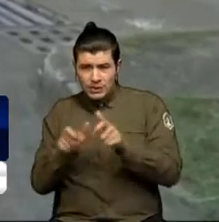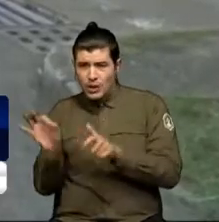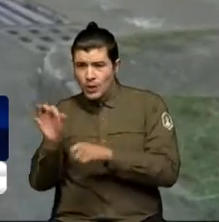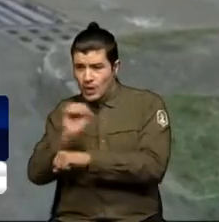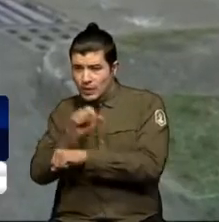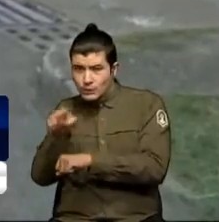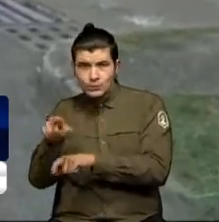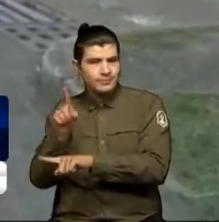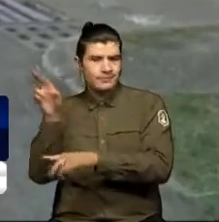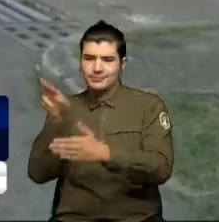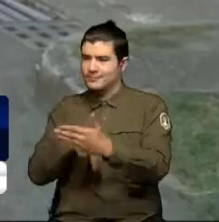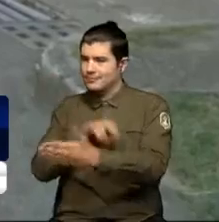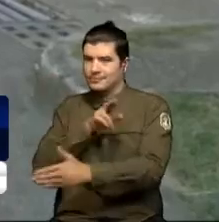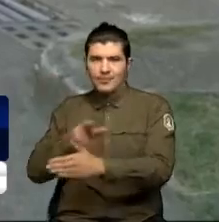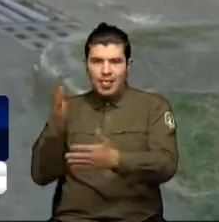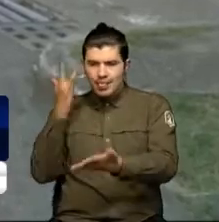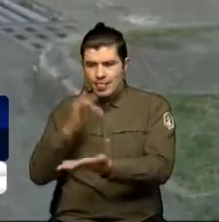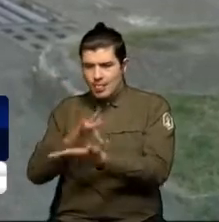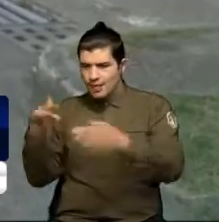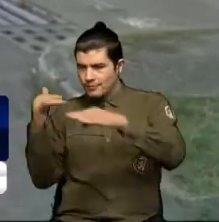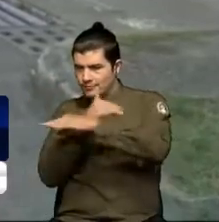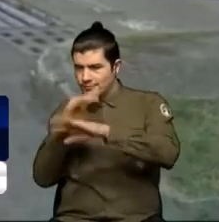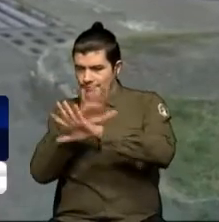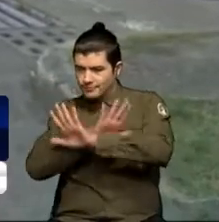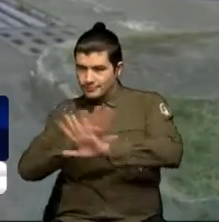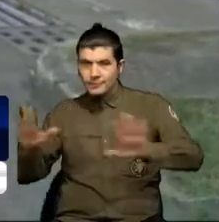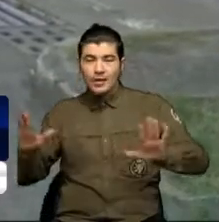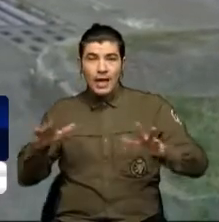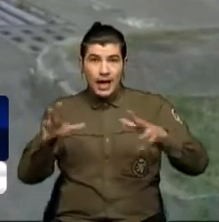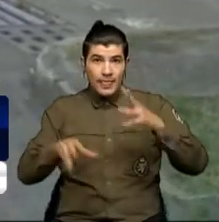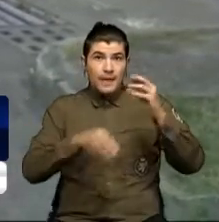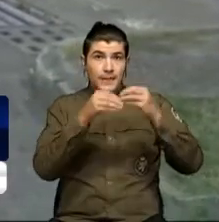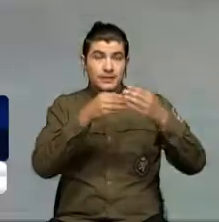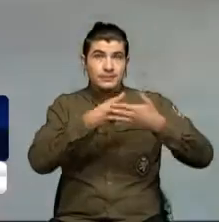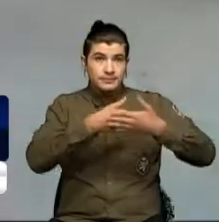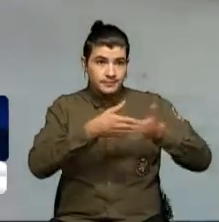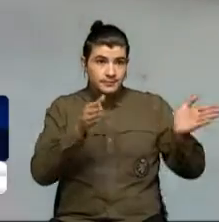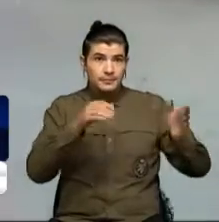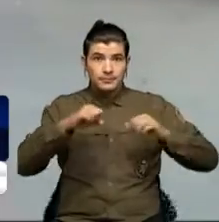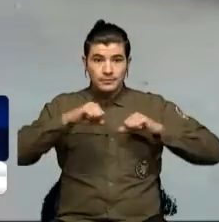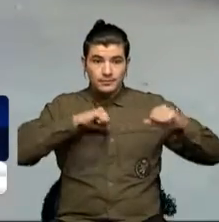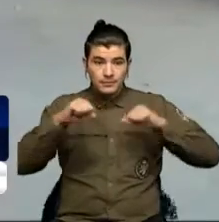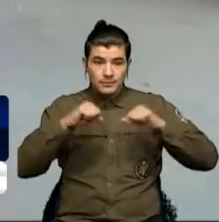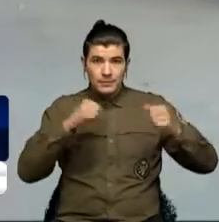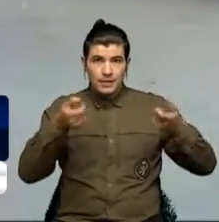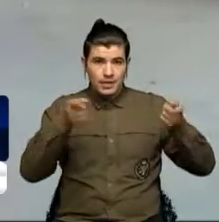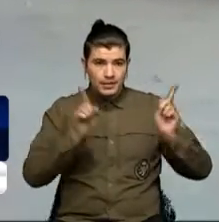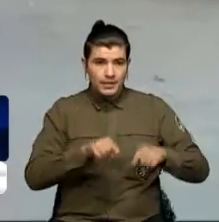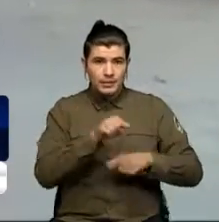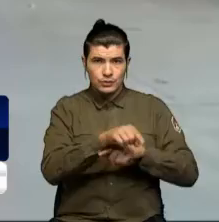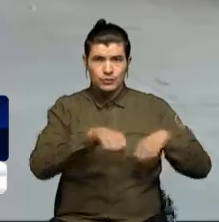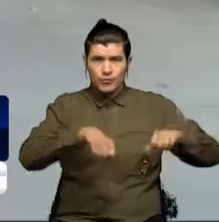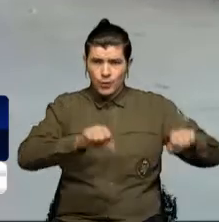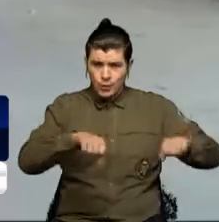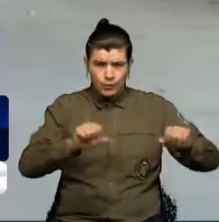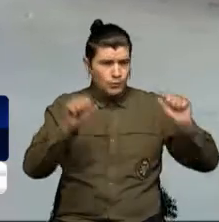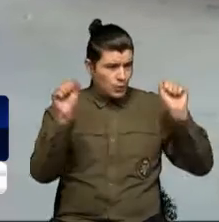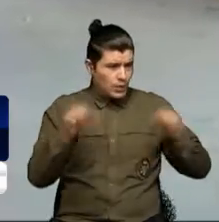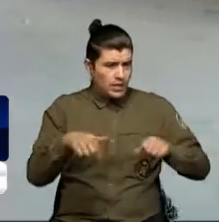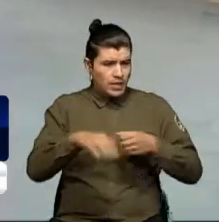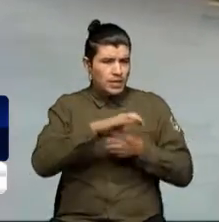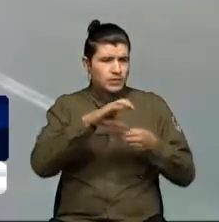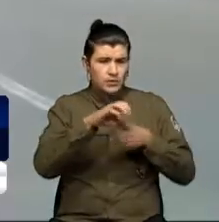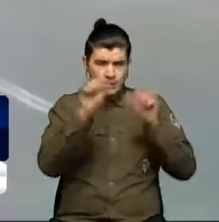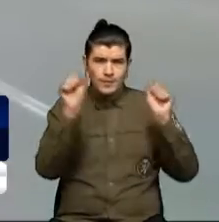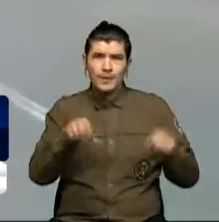en este sector. De igual manera va a quedar habilitada la movilización por parte de los motociclistas en la ciudad para